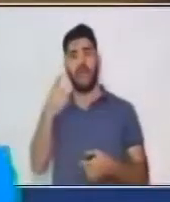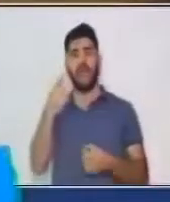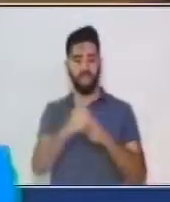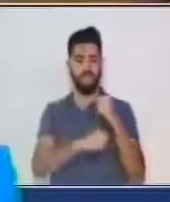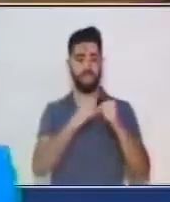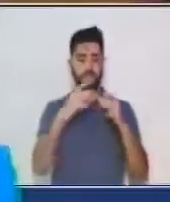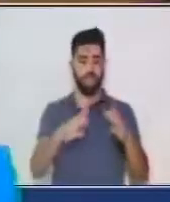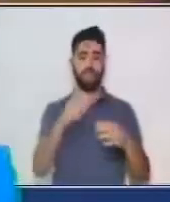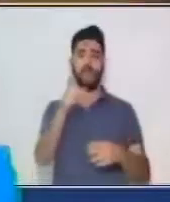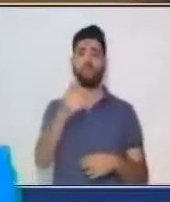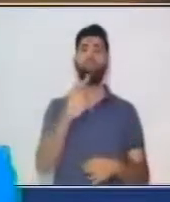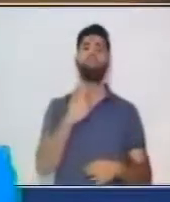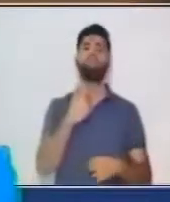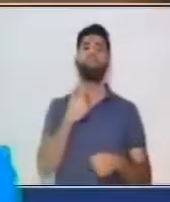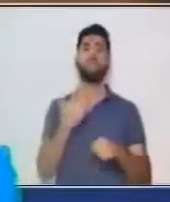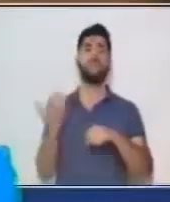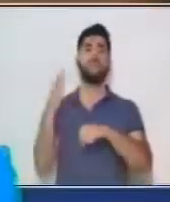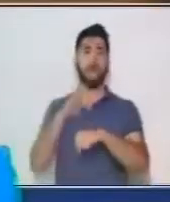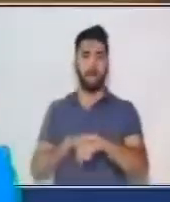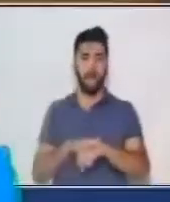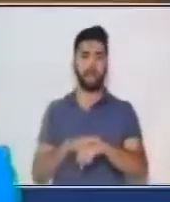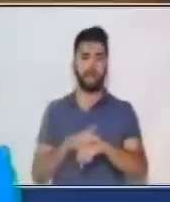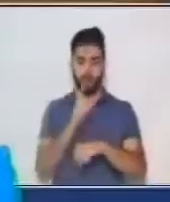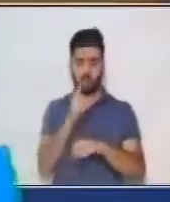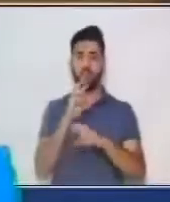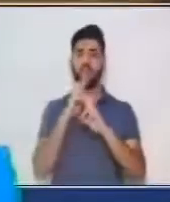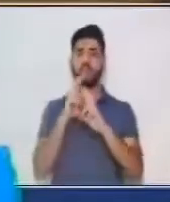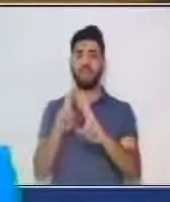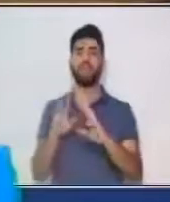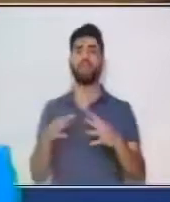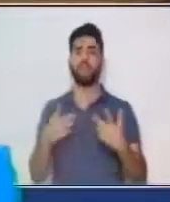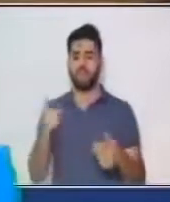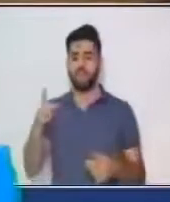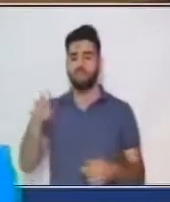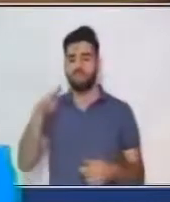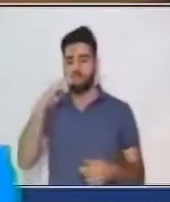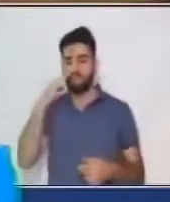gusta. Y vas a responderlo. ¿A qué huele?